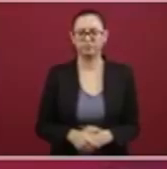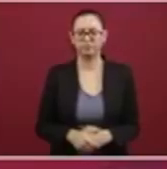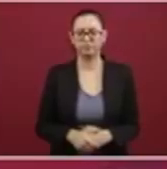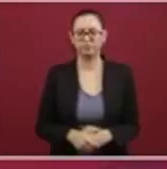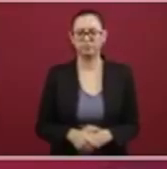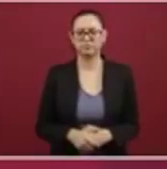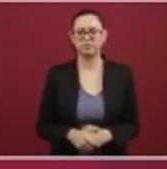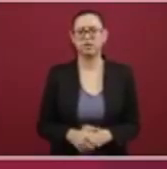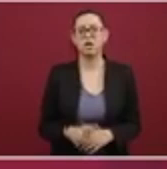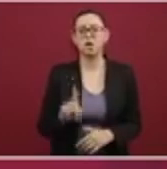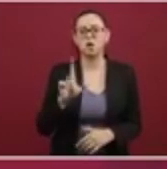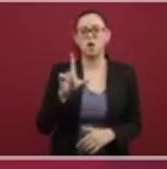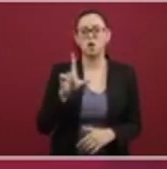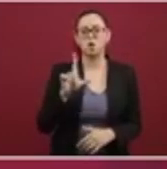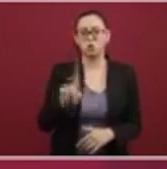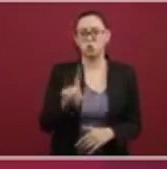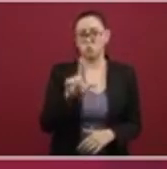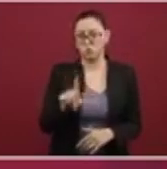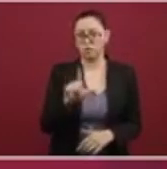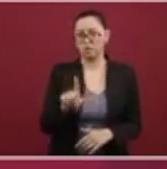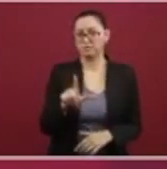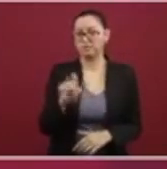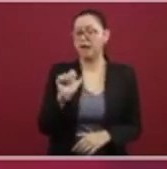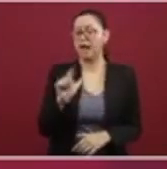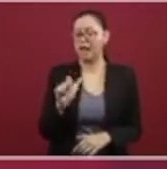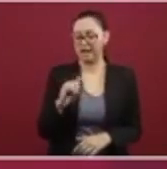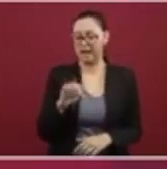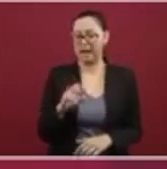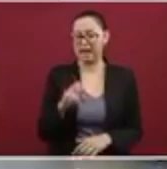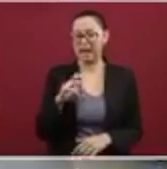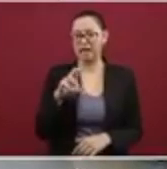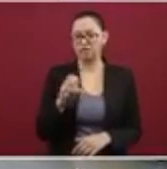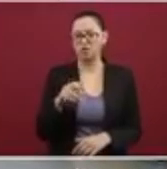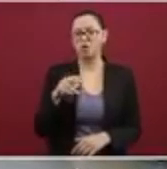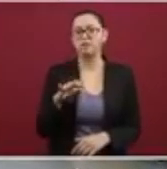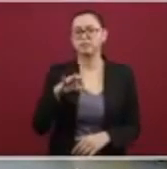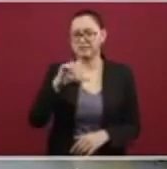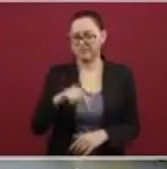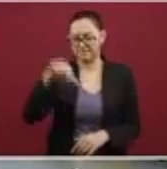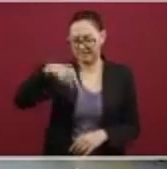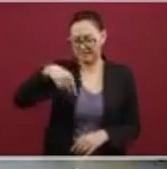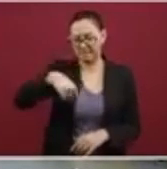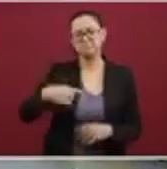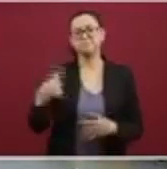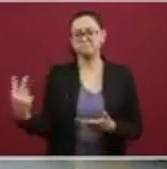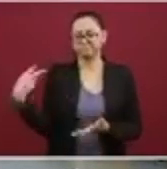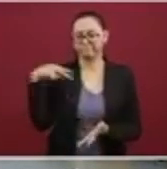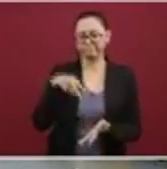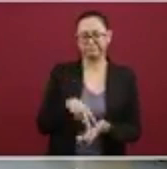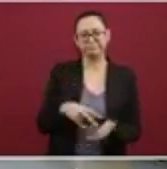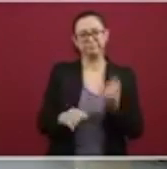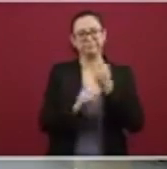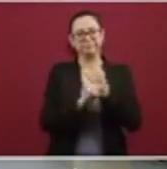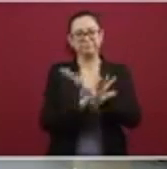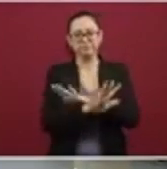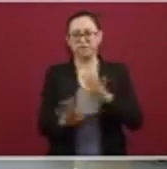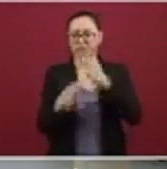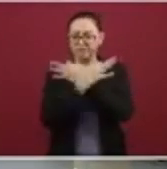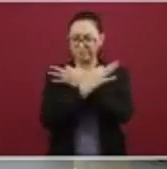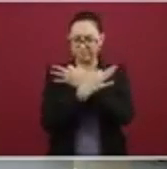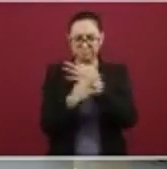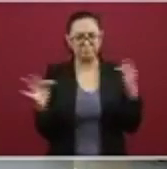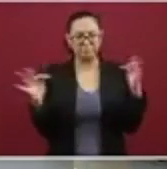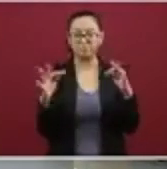Alejandro Encinas va a dar un informe aquí sobre lo que se está haciendo en esta materia, que